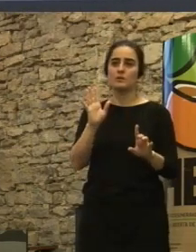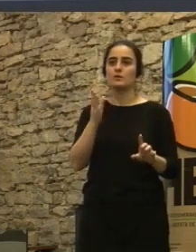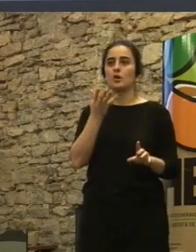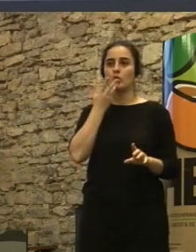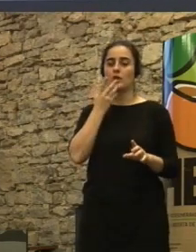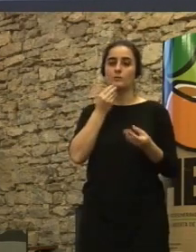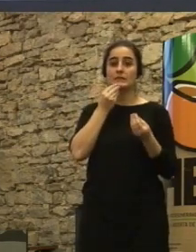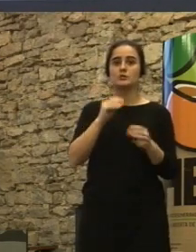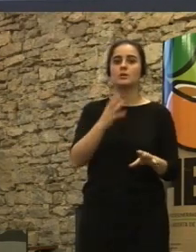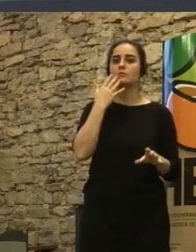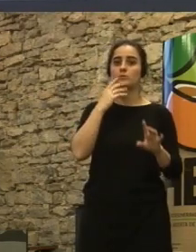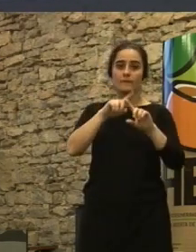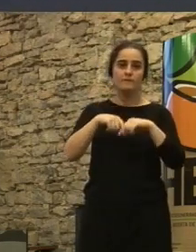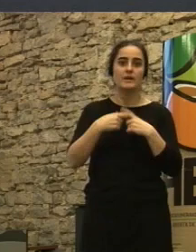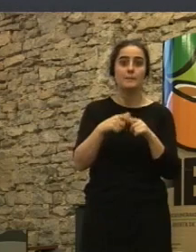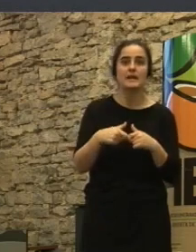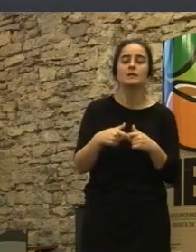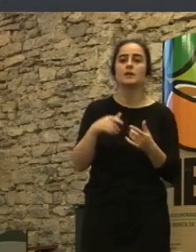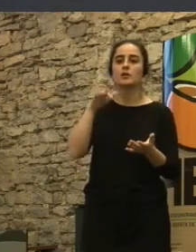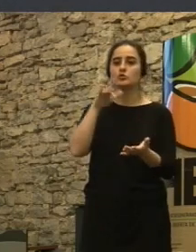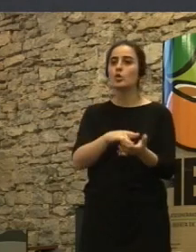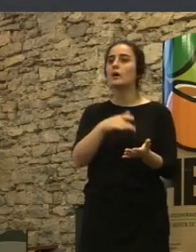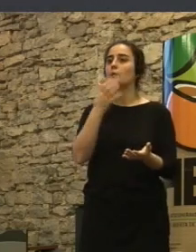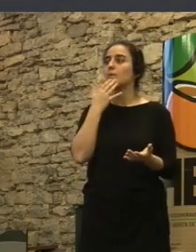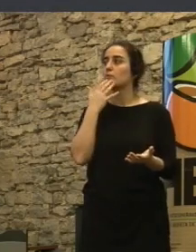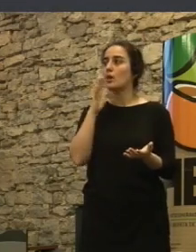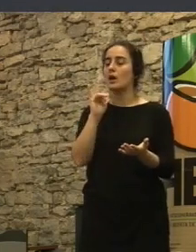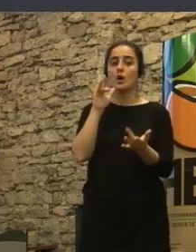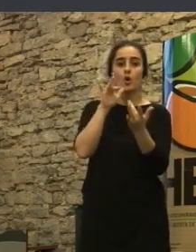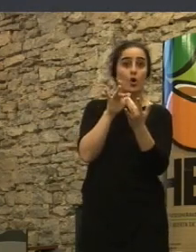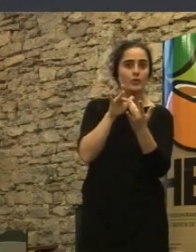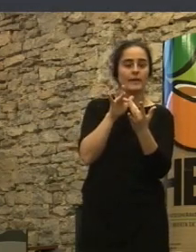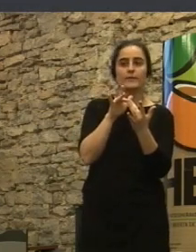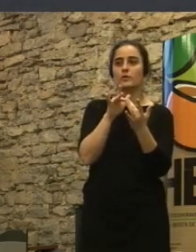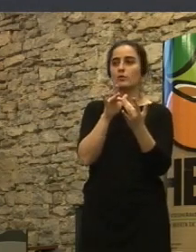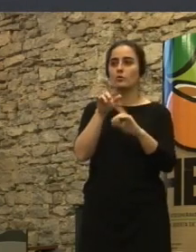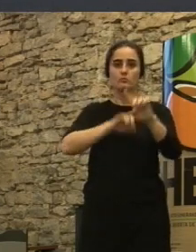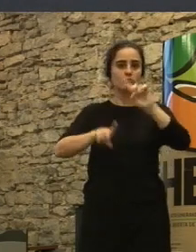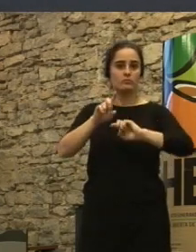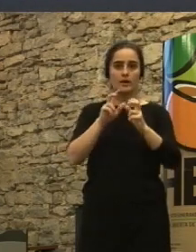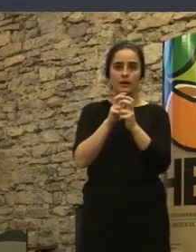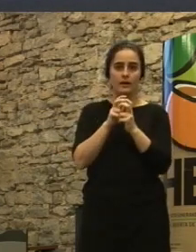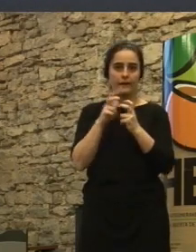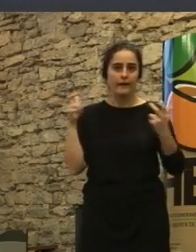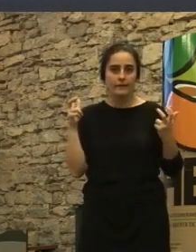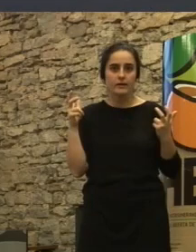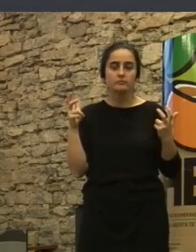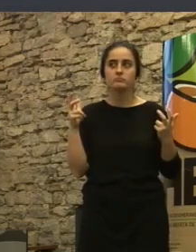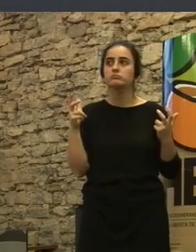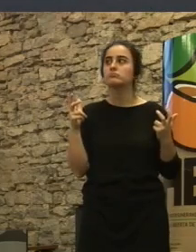historias de familias que en el momento que han tenido que entrar en contacto con un problema muy grave, se han